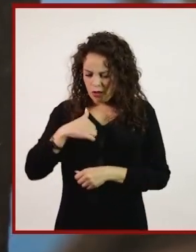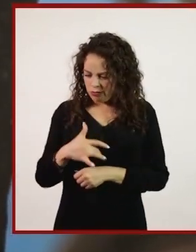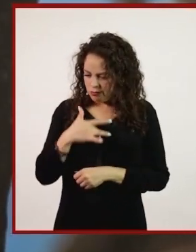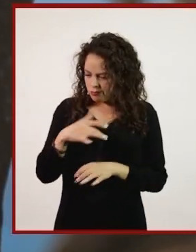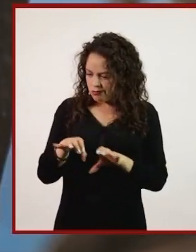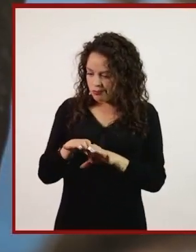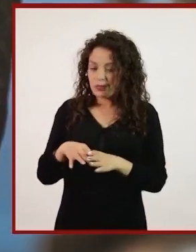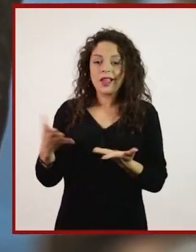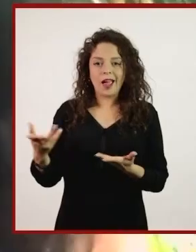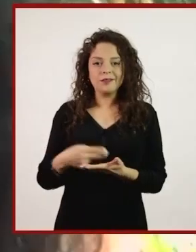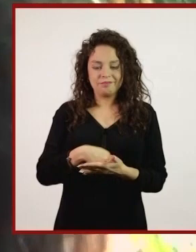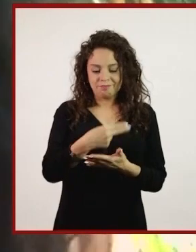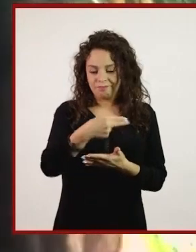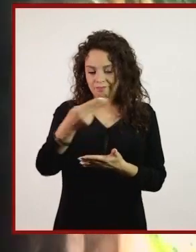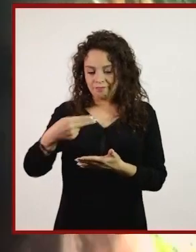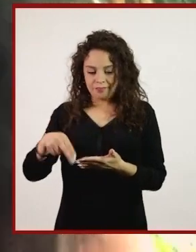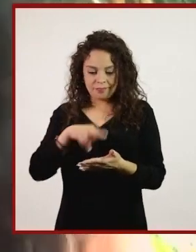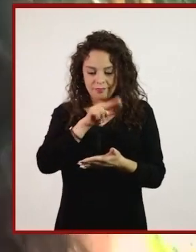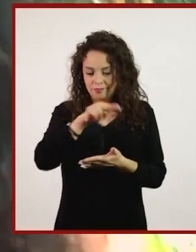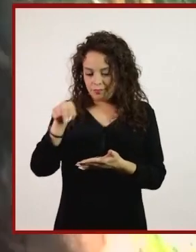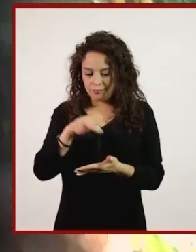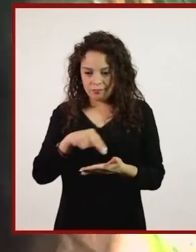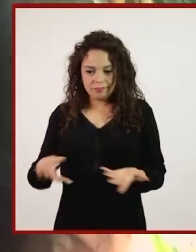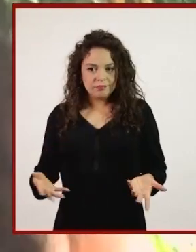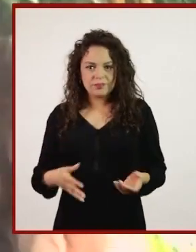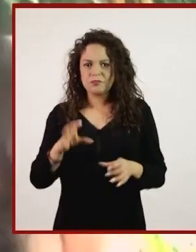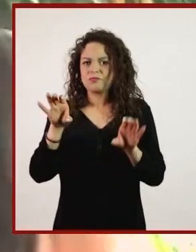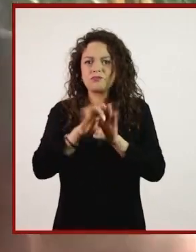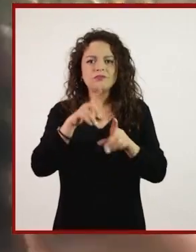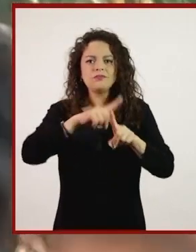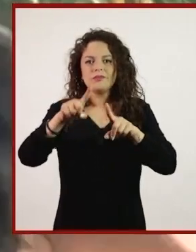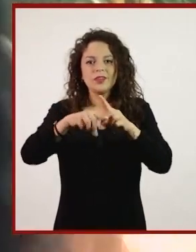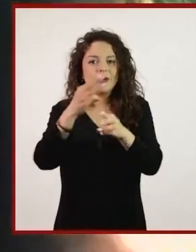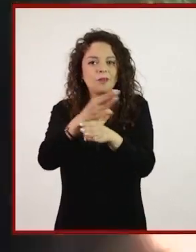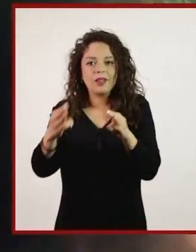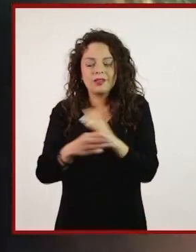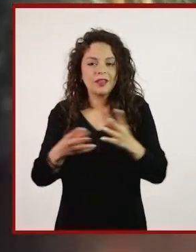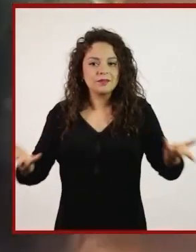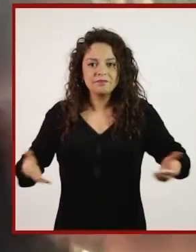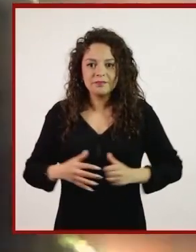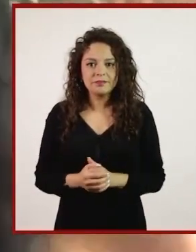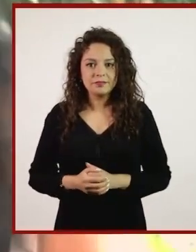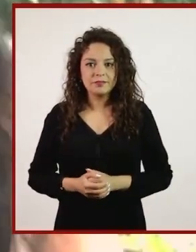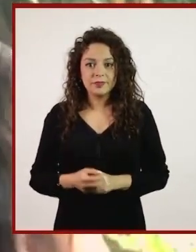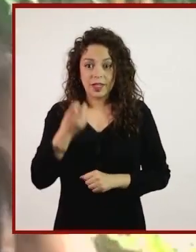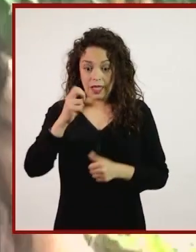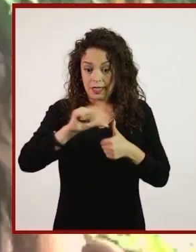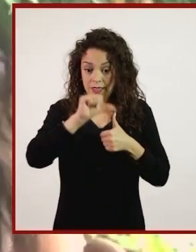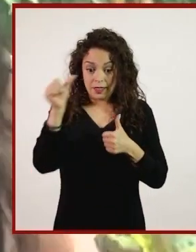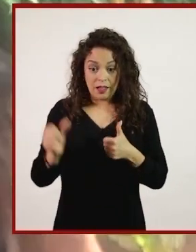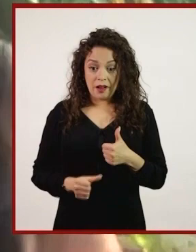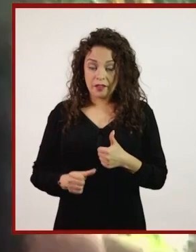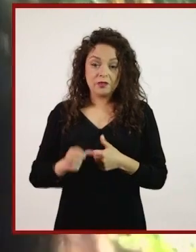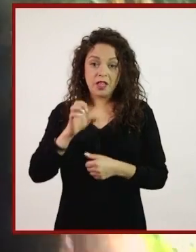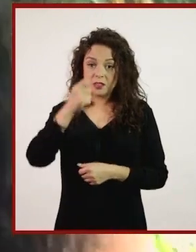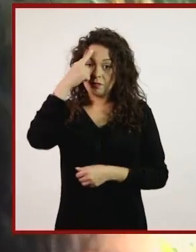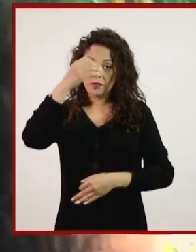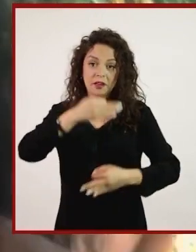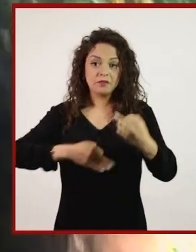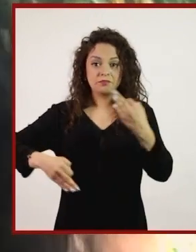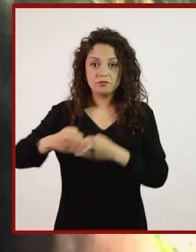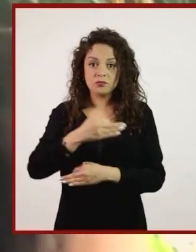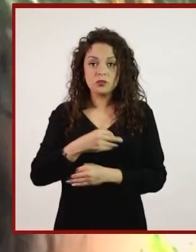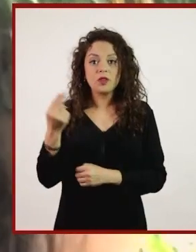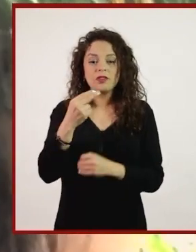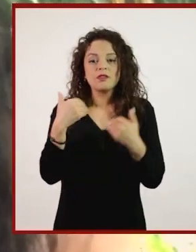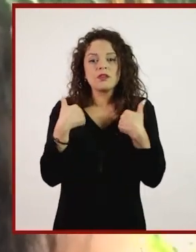wow, ¿cómo me sentí hoy? ¿No? Y pintar, agarrar unas acuarelas, unas crayolas, tierra... Ya, o sea, eso nos pertenece al